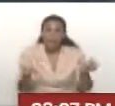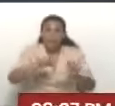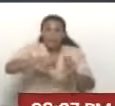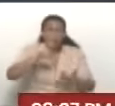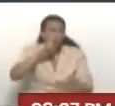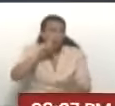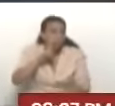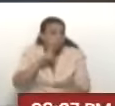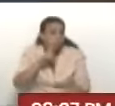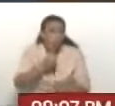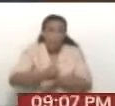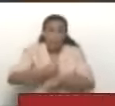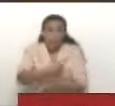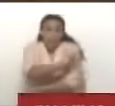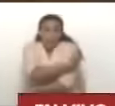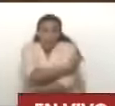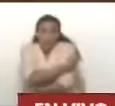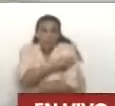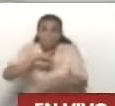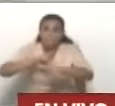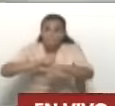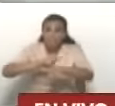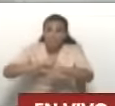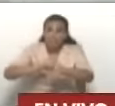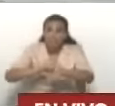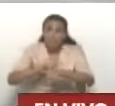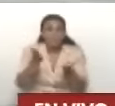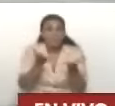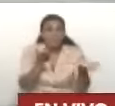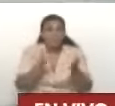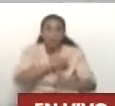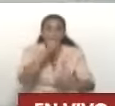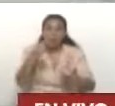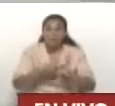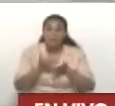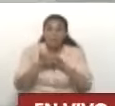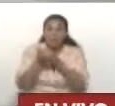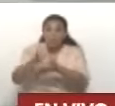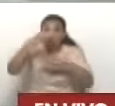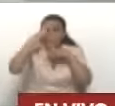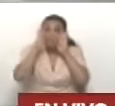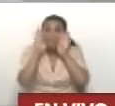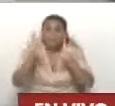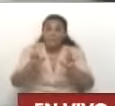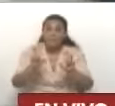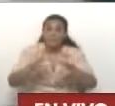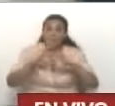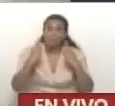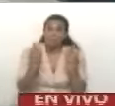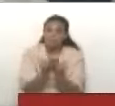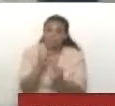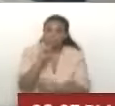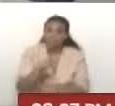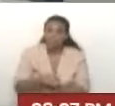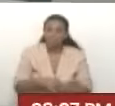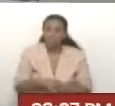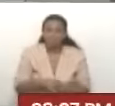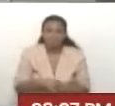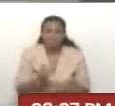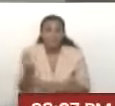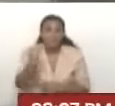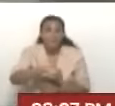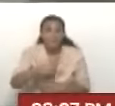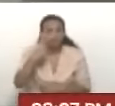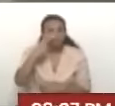inmunización, pediatría, que son servicios complementarios para abordar a la familia en general. Y bueno, vamos a hacer un recorrido para que